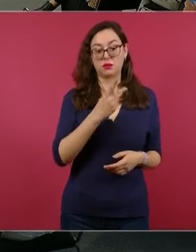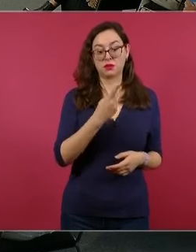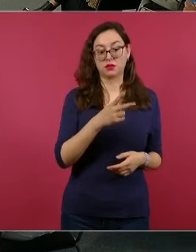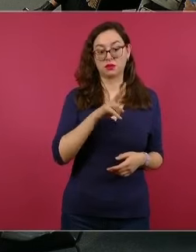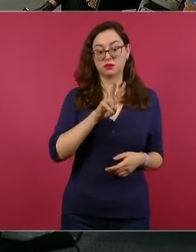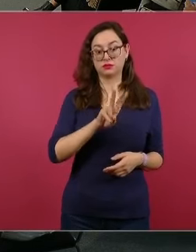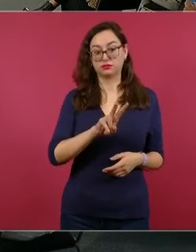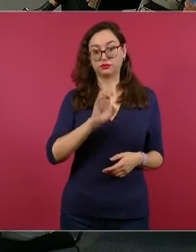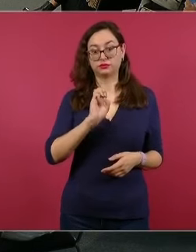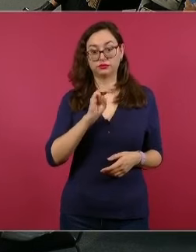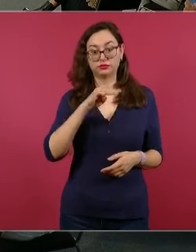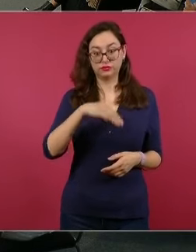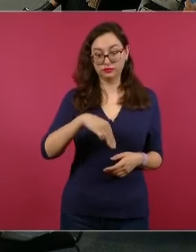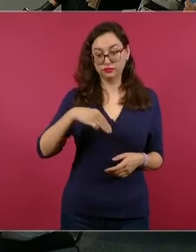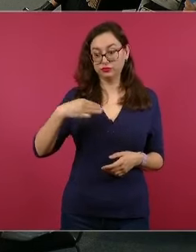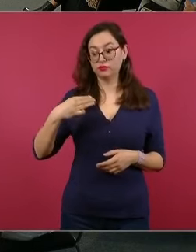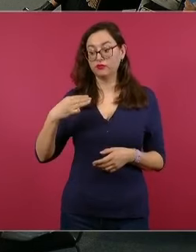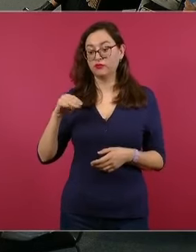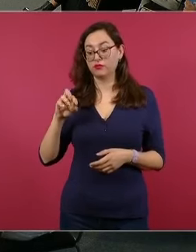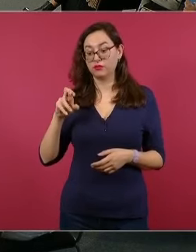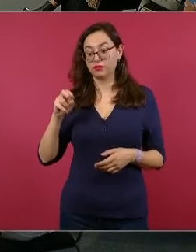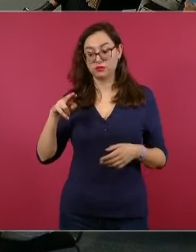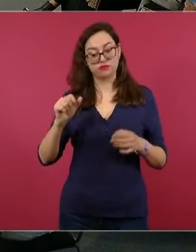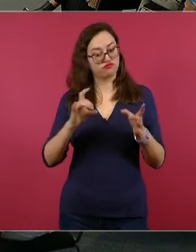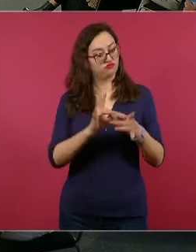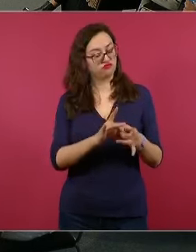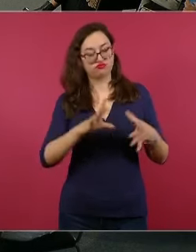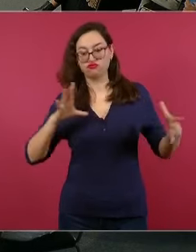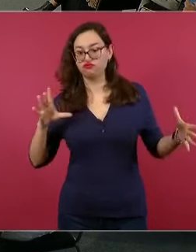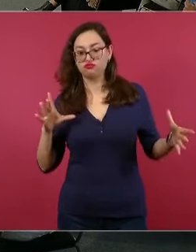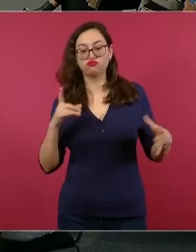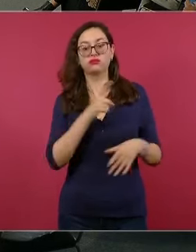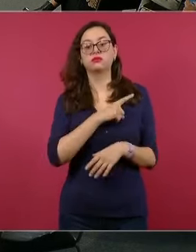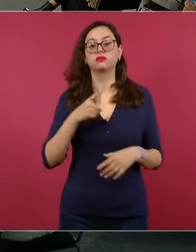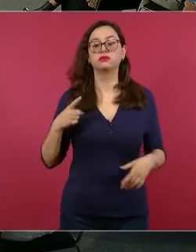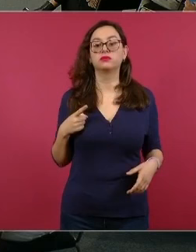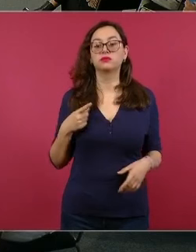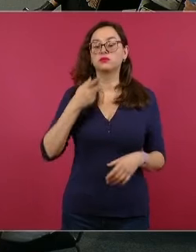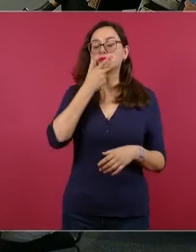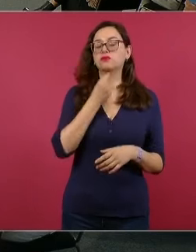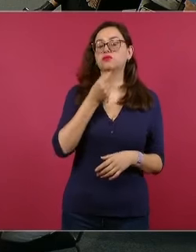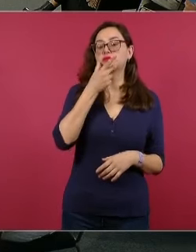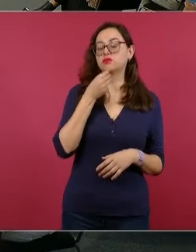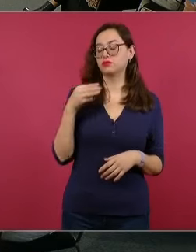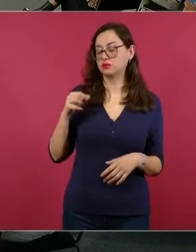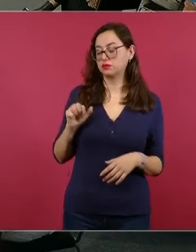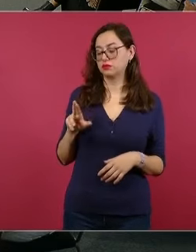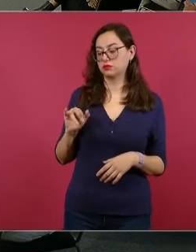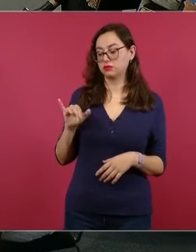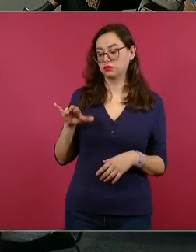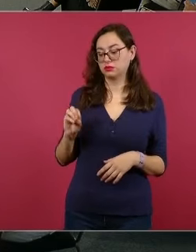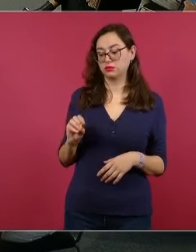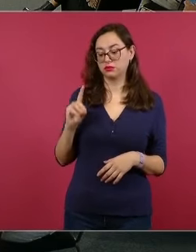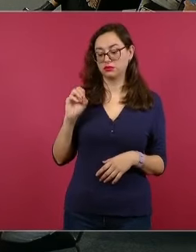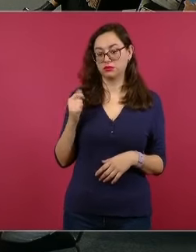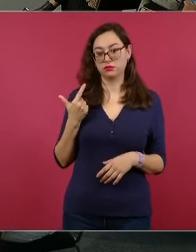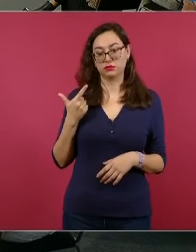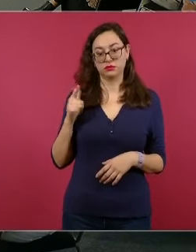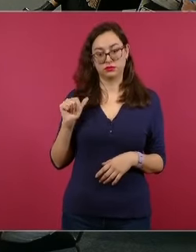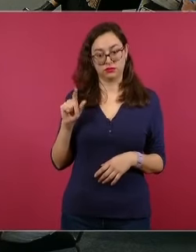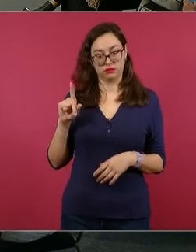partido verde y el partido de Morena en San Luis Potosí Mario Delgado en una rueda de prensa Eh pues se